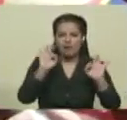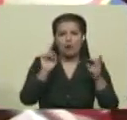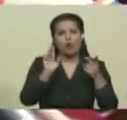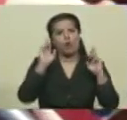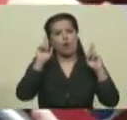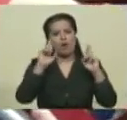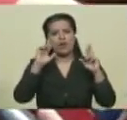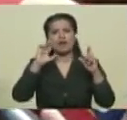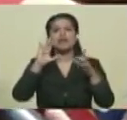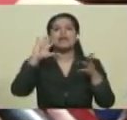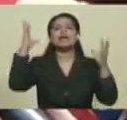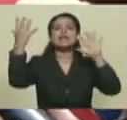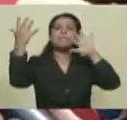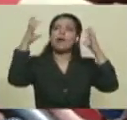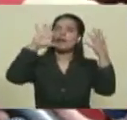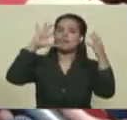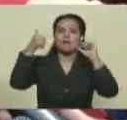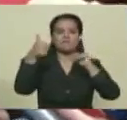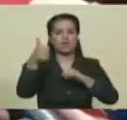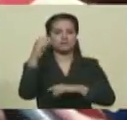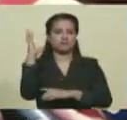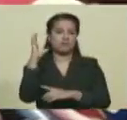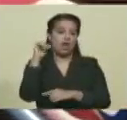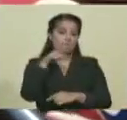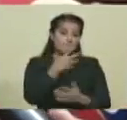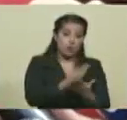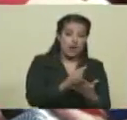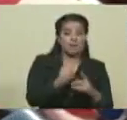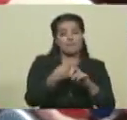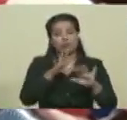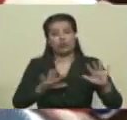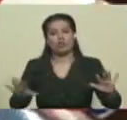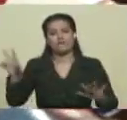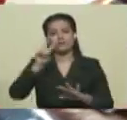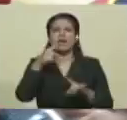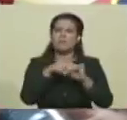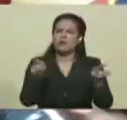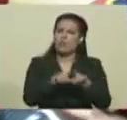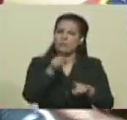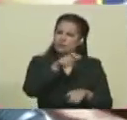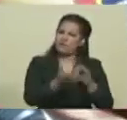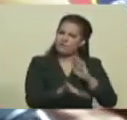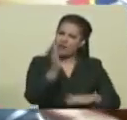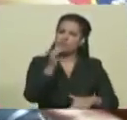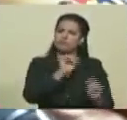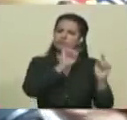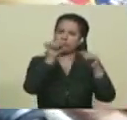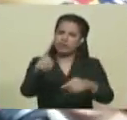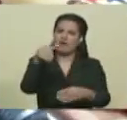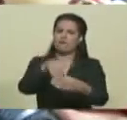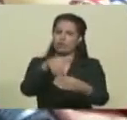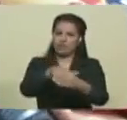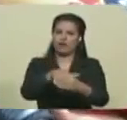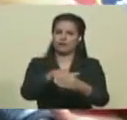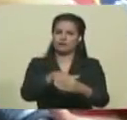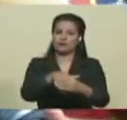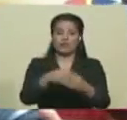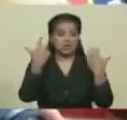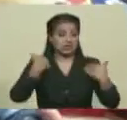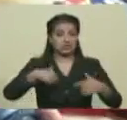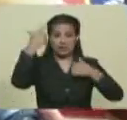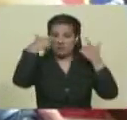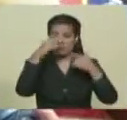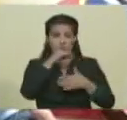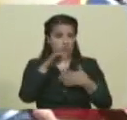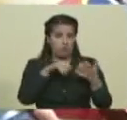condiciones climáticas se mantengan, no solo aquí en Monagas, sino en toda Venezuela, pero la gente salga a votar. salga a votar. Nosotros los chavistas no tenemos